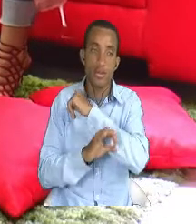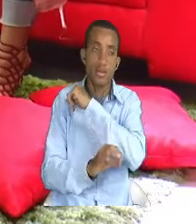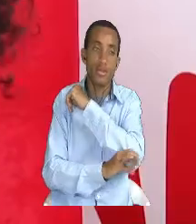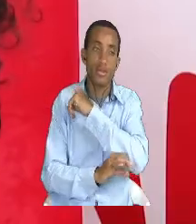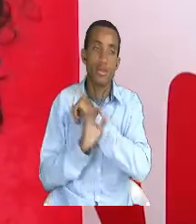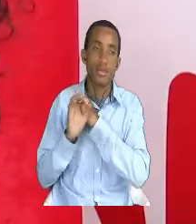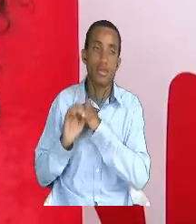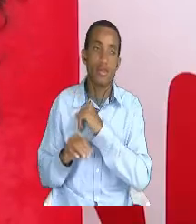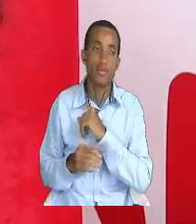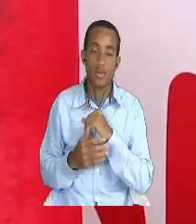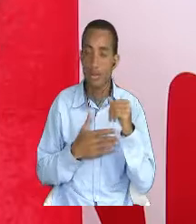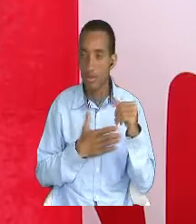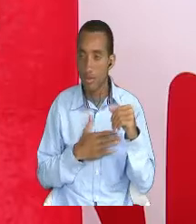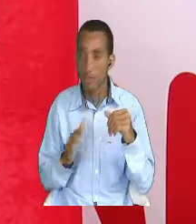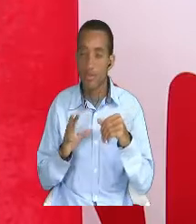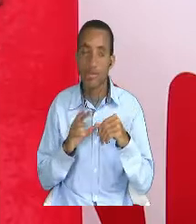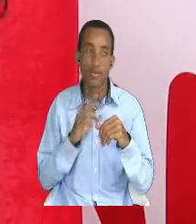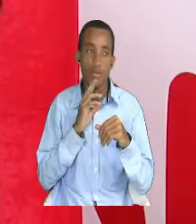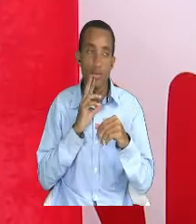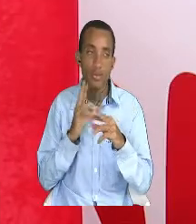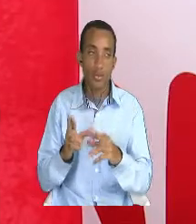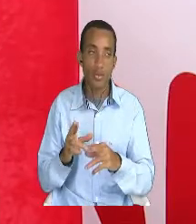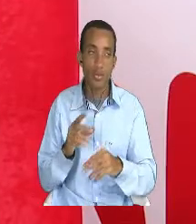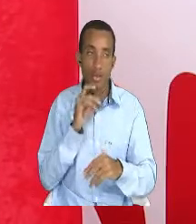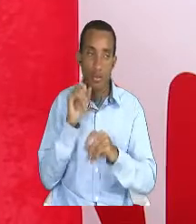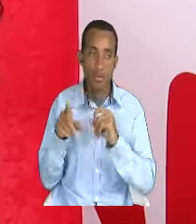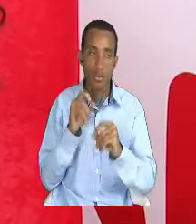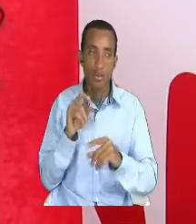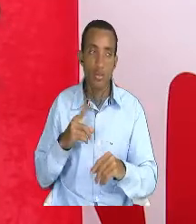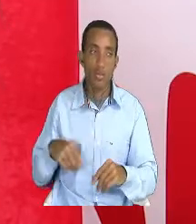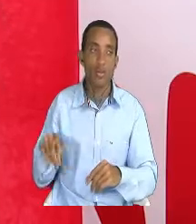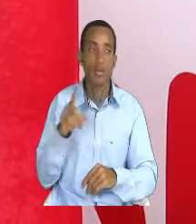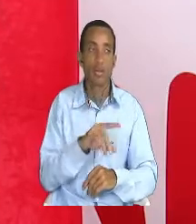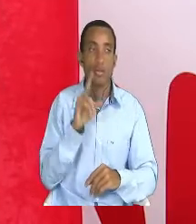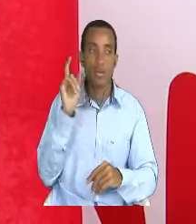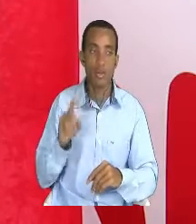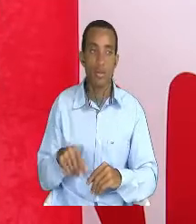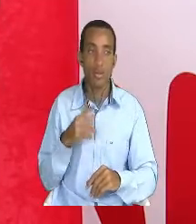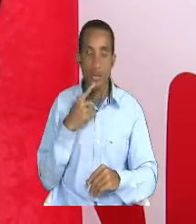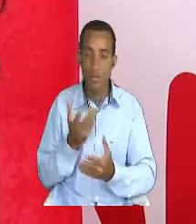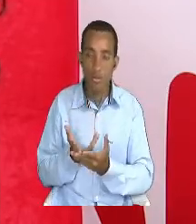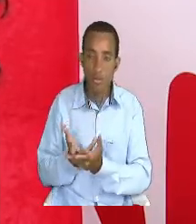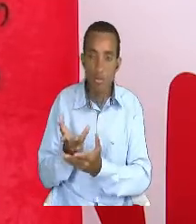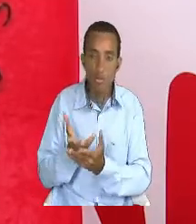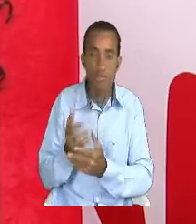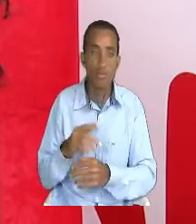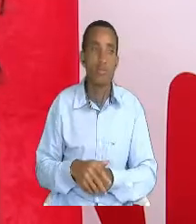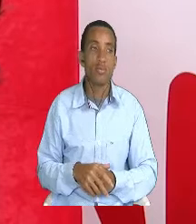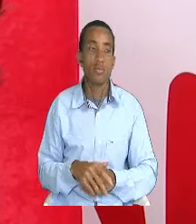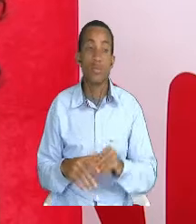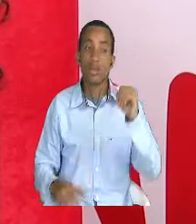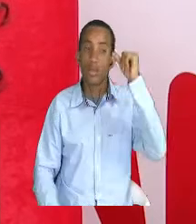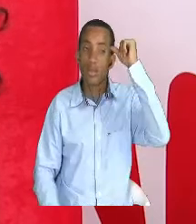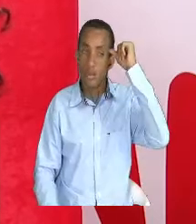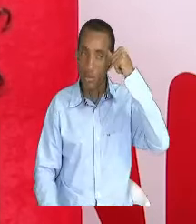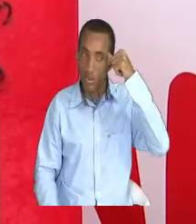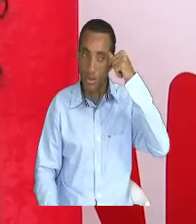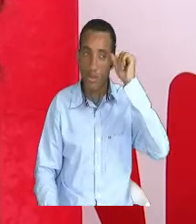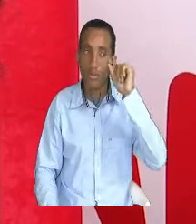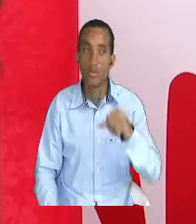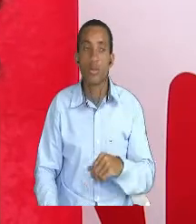ahí disponible para responderle las preguntas a nuestros televidentes y también para darnos los mejores tips, ¿no? Recuerden que pueden